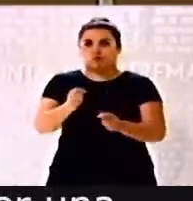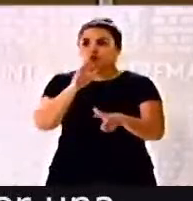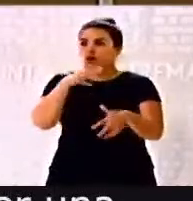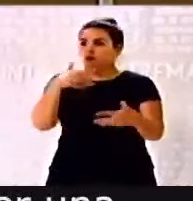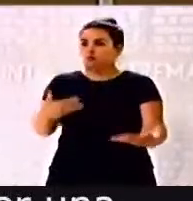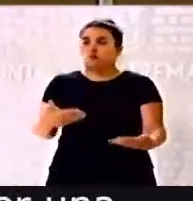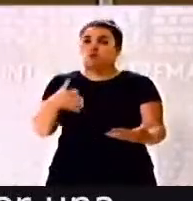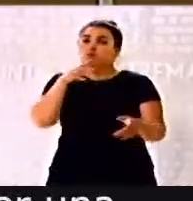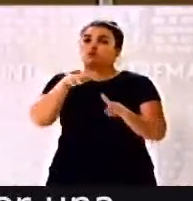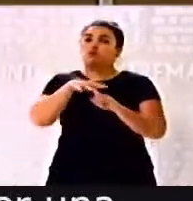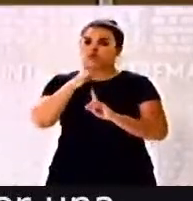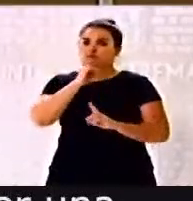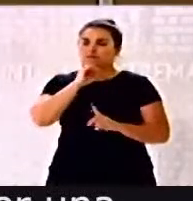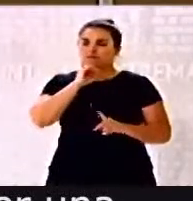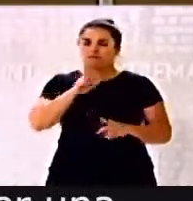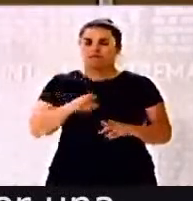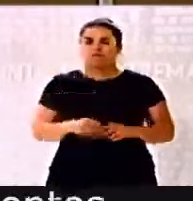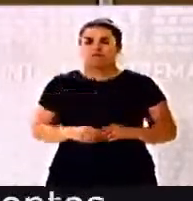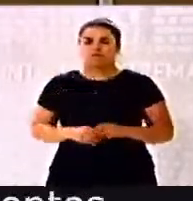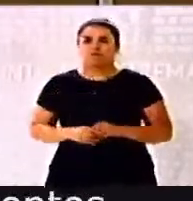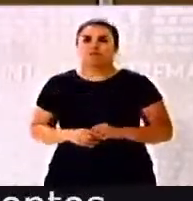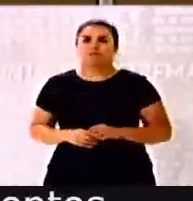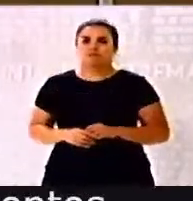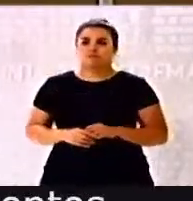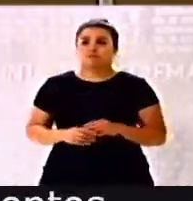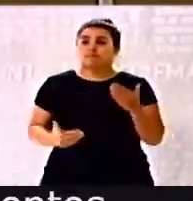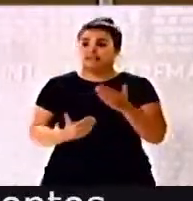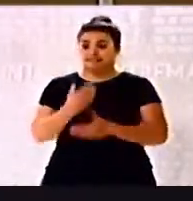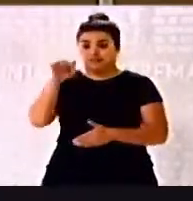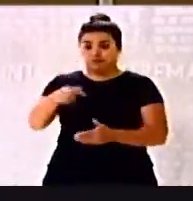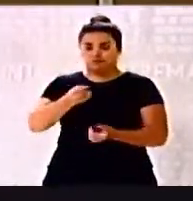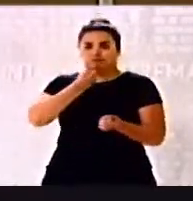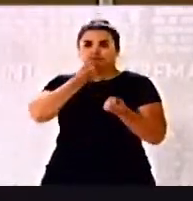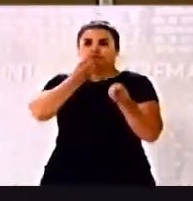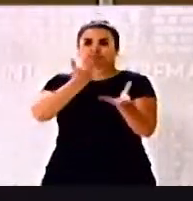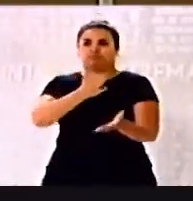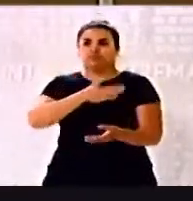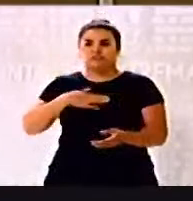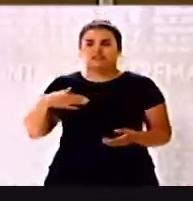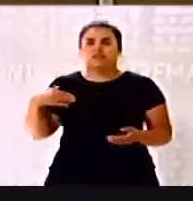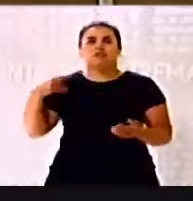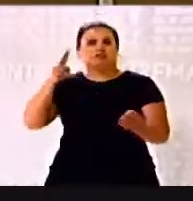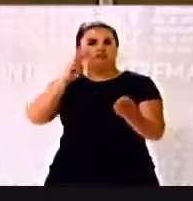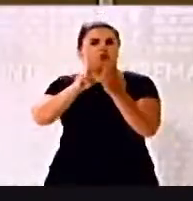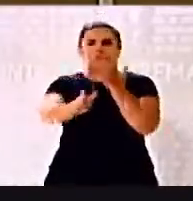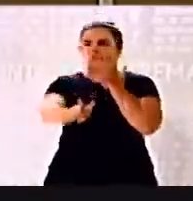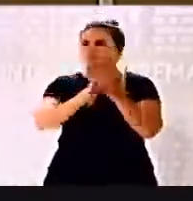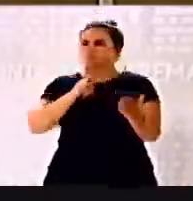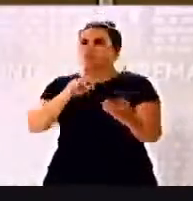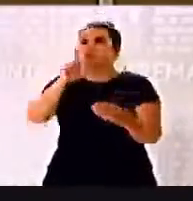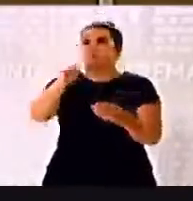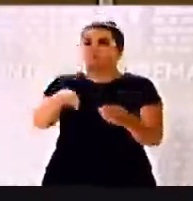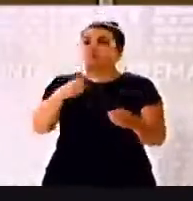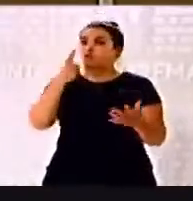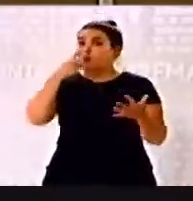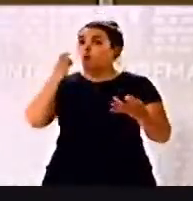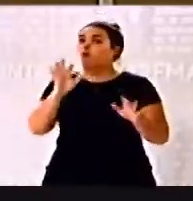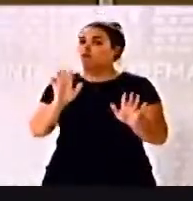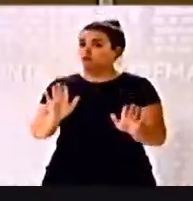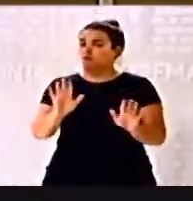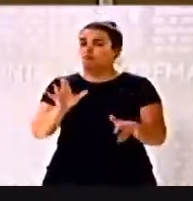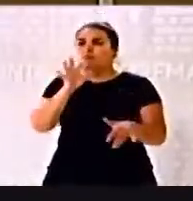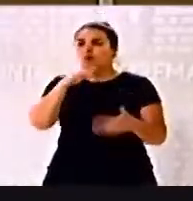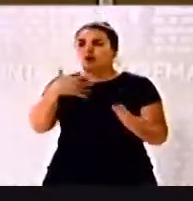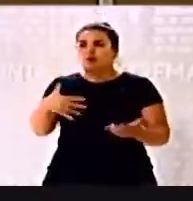momentos tan complicados. En el día de hoy quiero transmitirle con toda transparencia, también con toda cautela, porque estamos